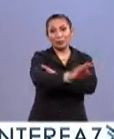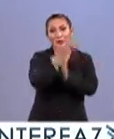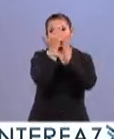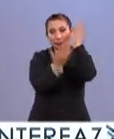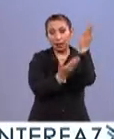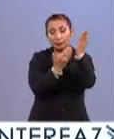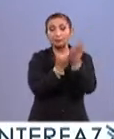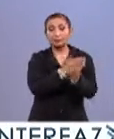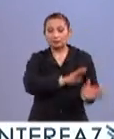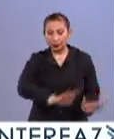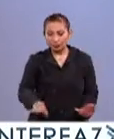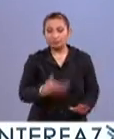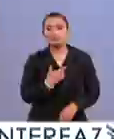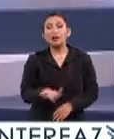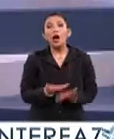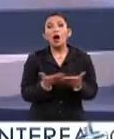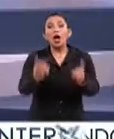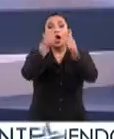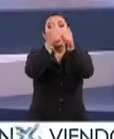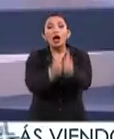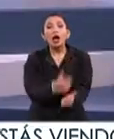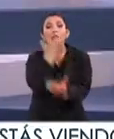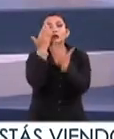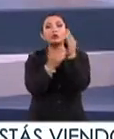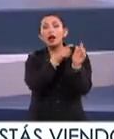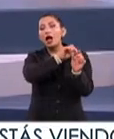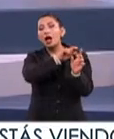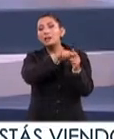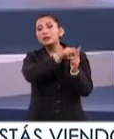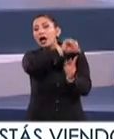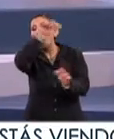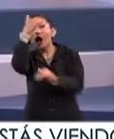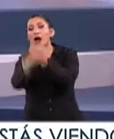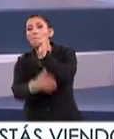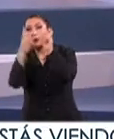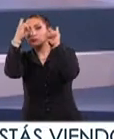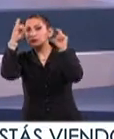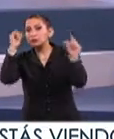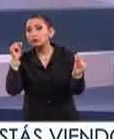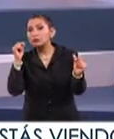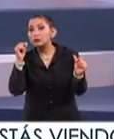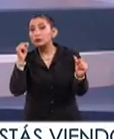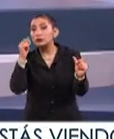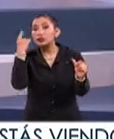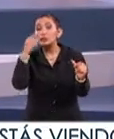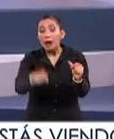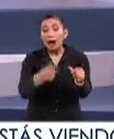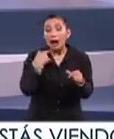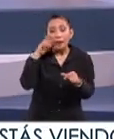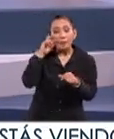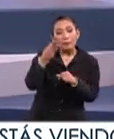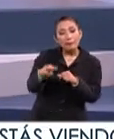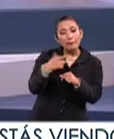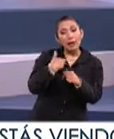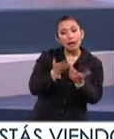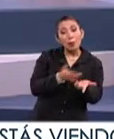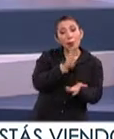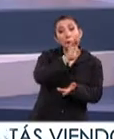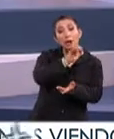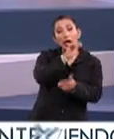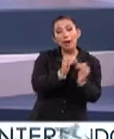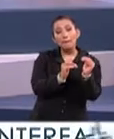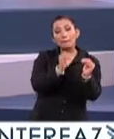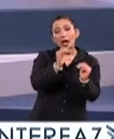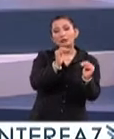logramos permanencia? Bueno, hemos puesto un incentivo para que cada año que continúa la educación superior, el monto de la beca